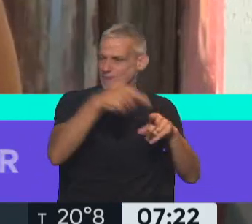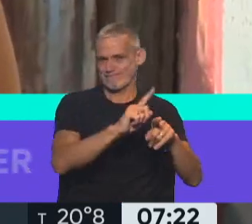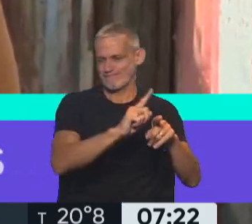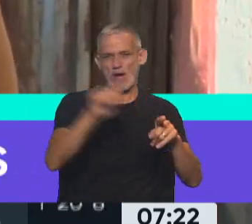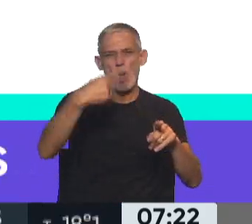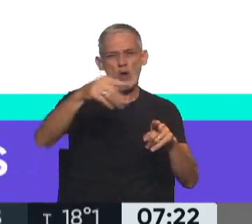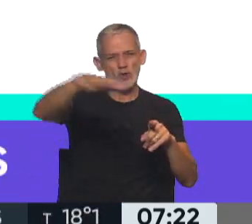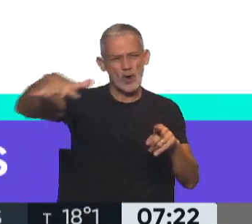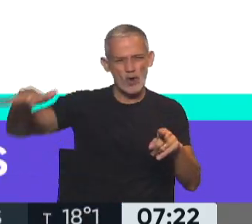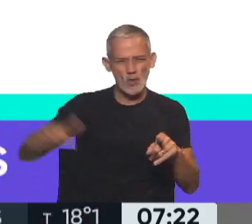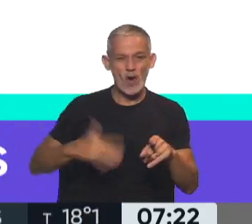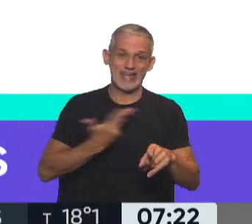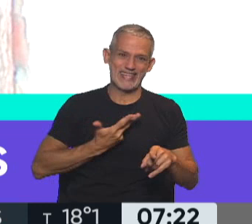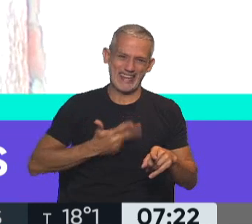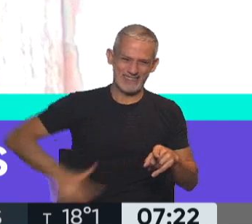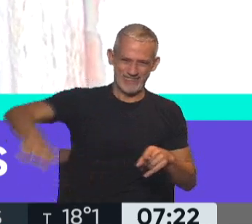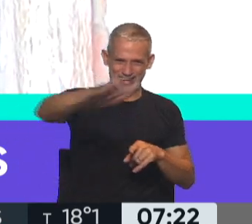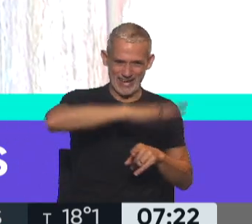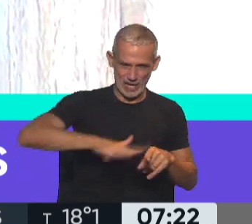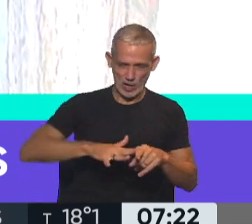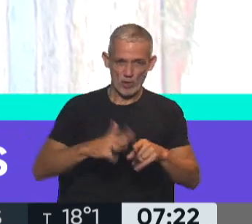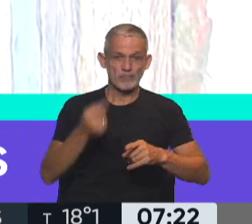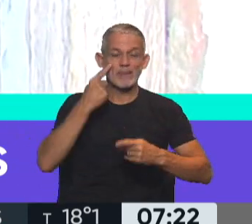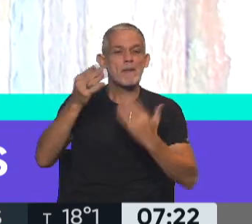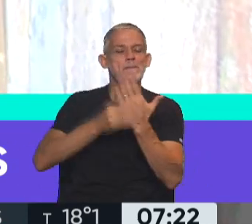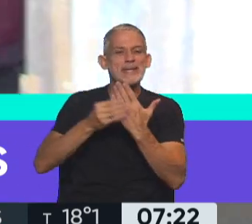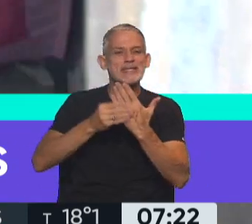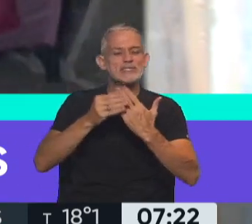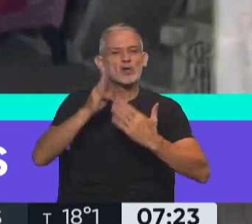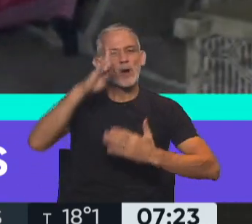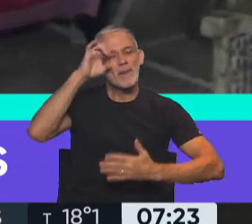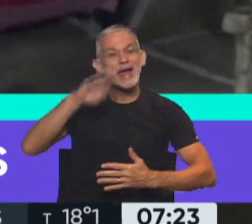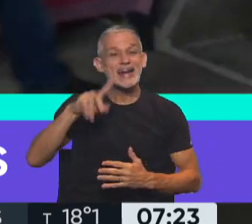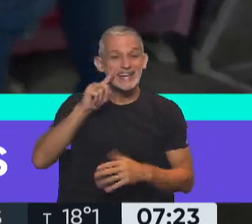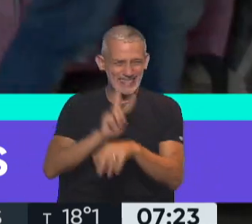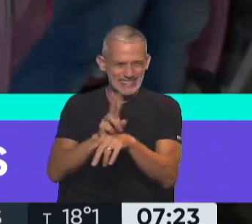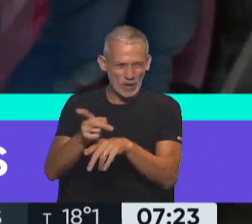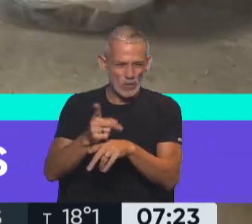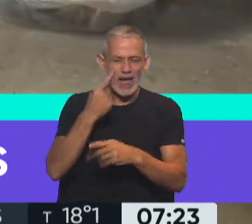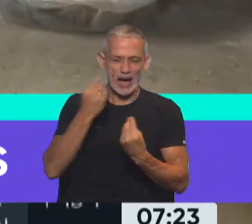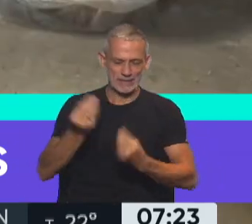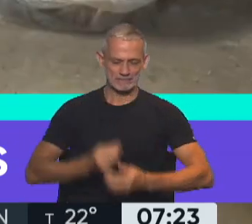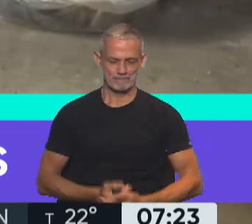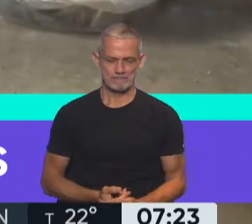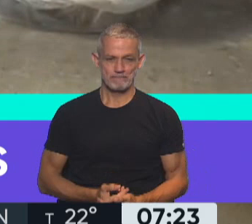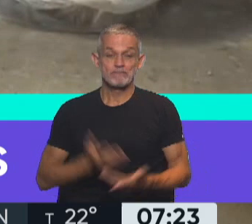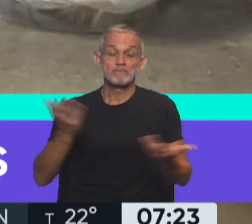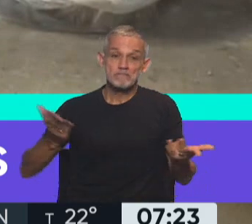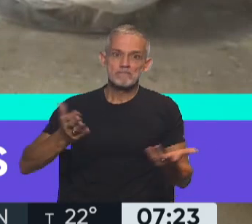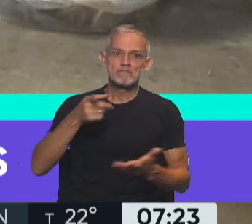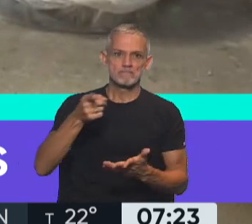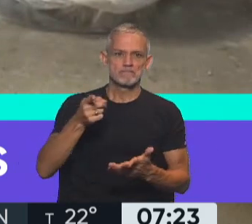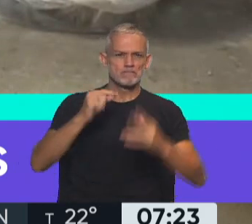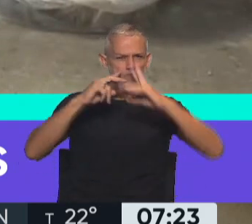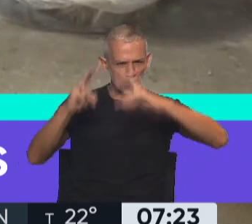otras localidades de 3 de febrero. Pero escuchemos al ministro Berni sobre el operativo y los resultados. Bueno, producto de